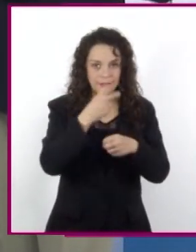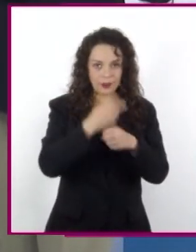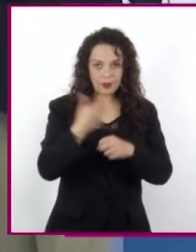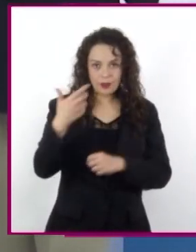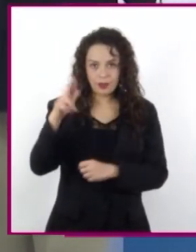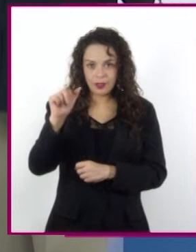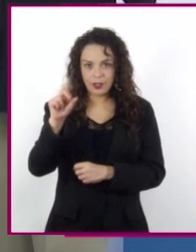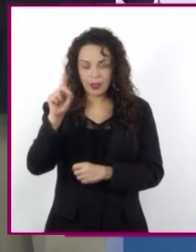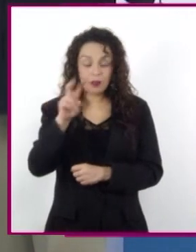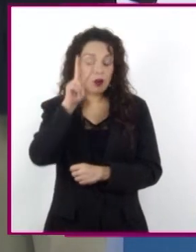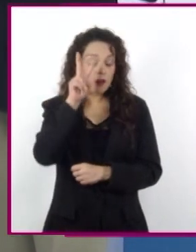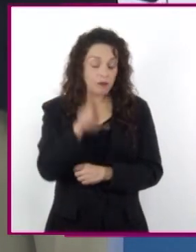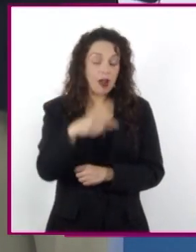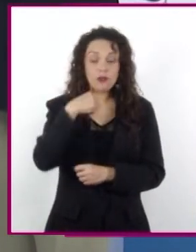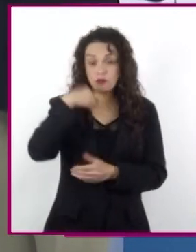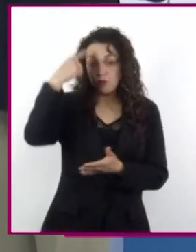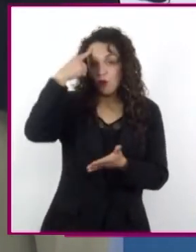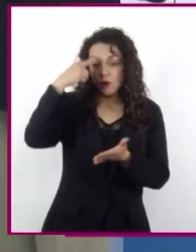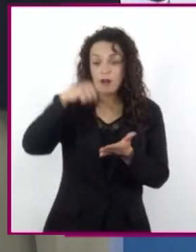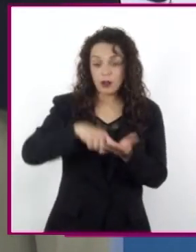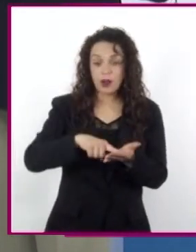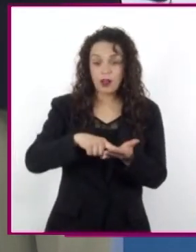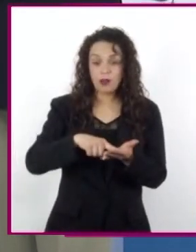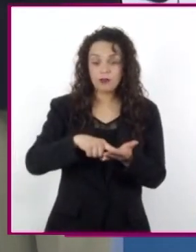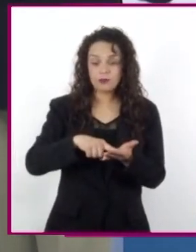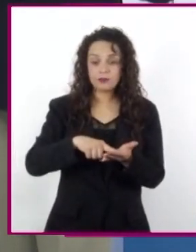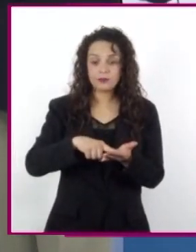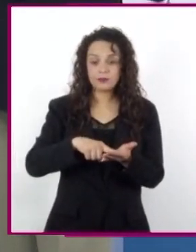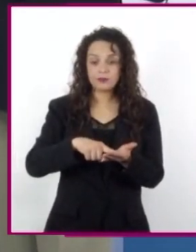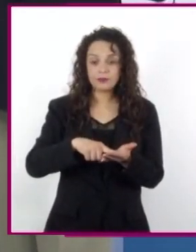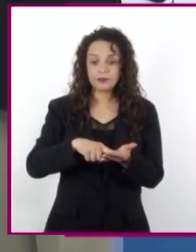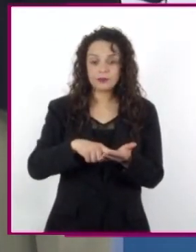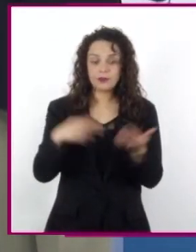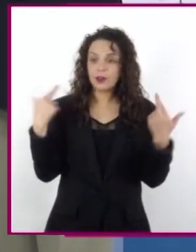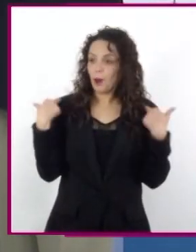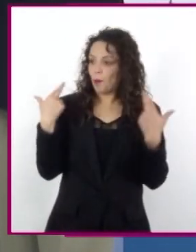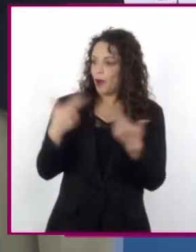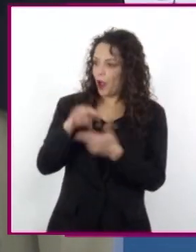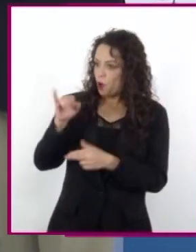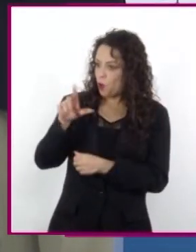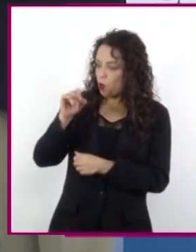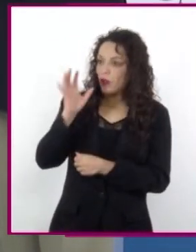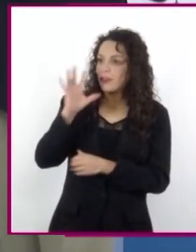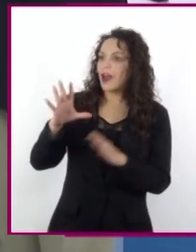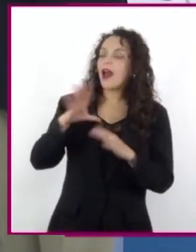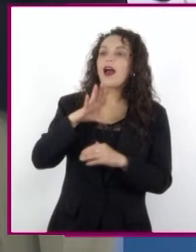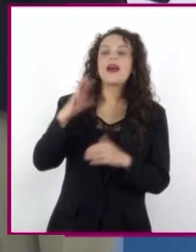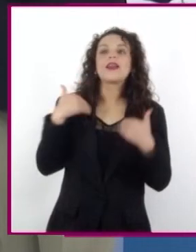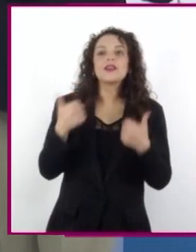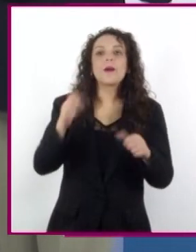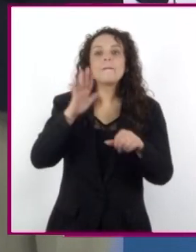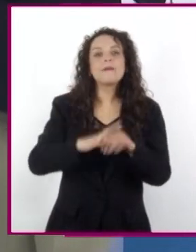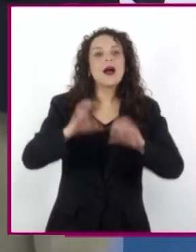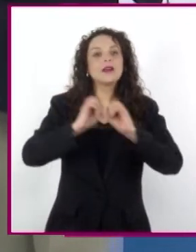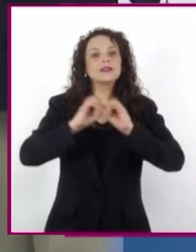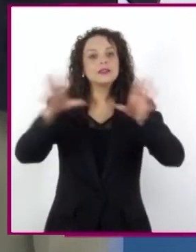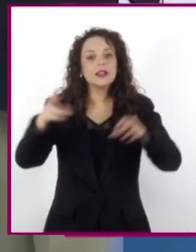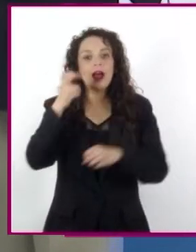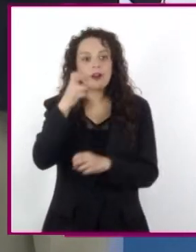considero, maestro Julio, que ya podrían quedar más claras. La factorización por factor común.